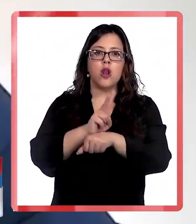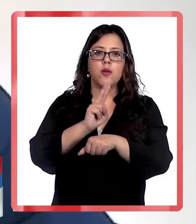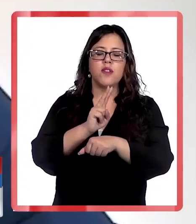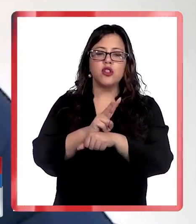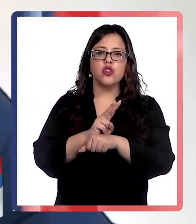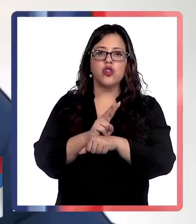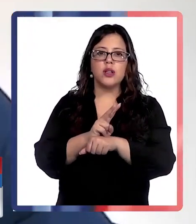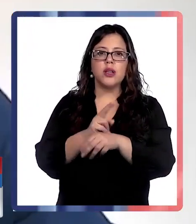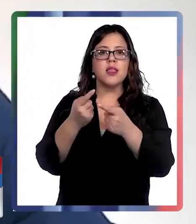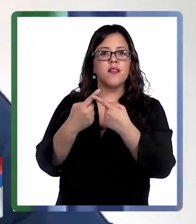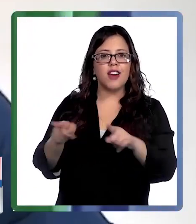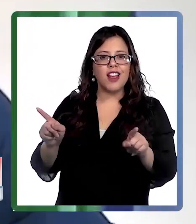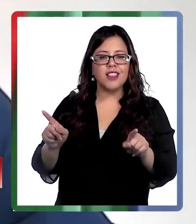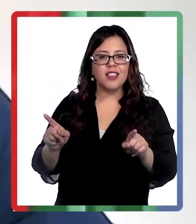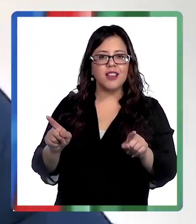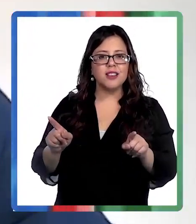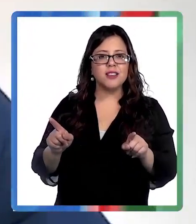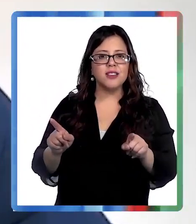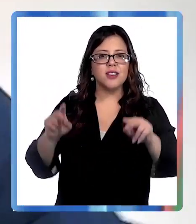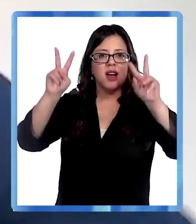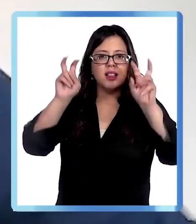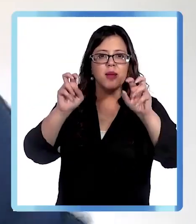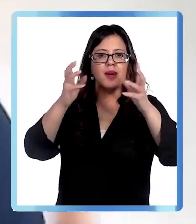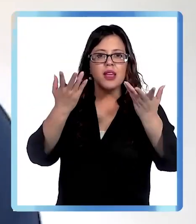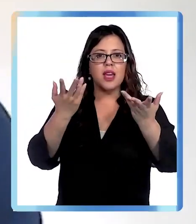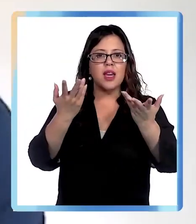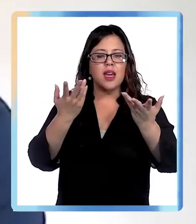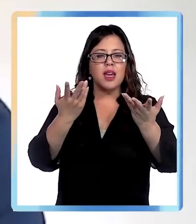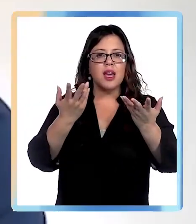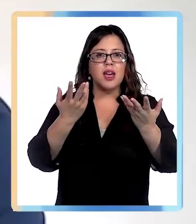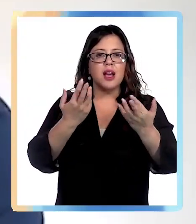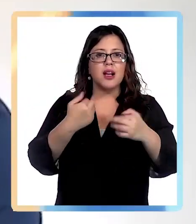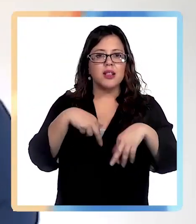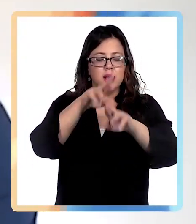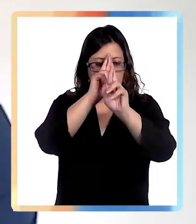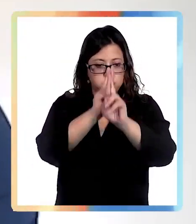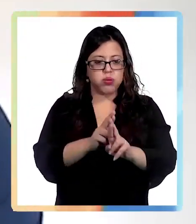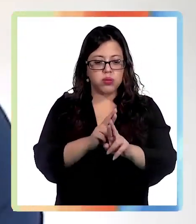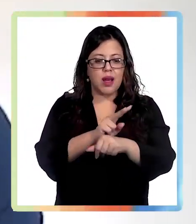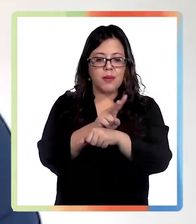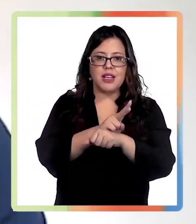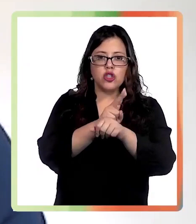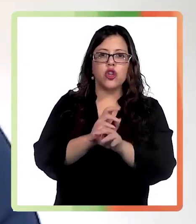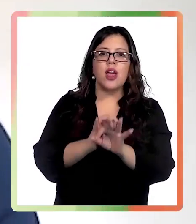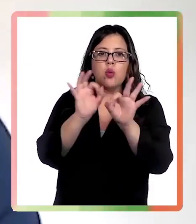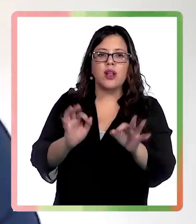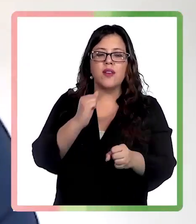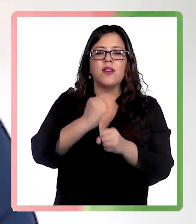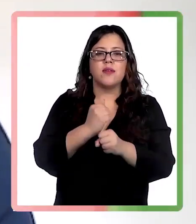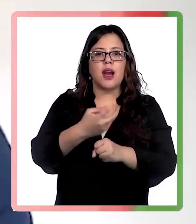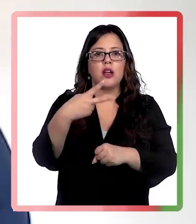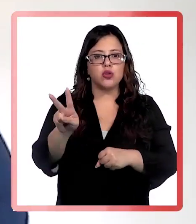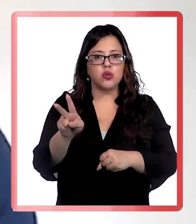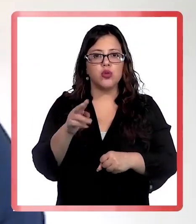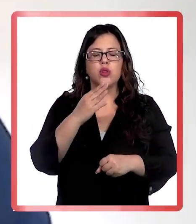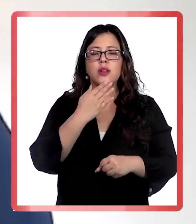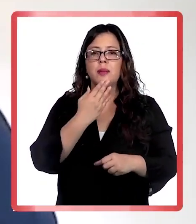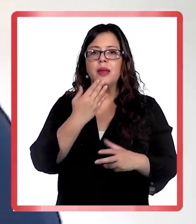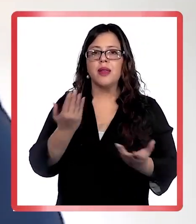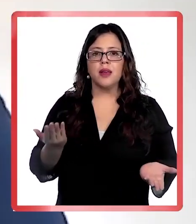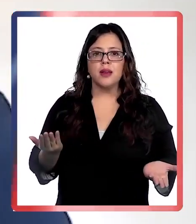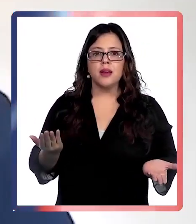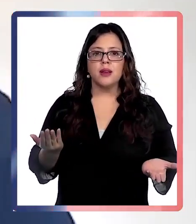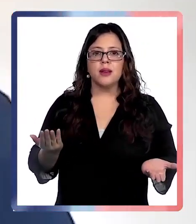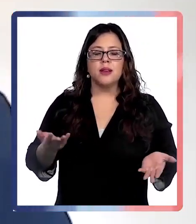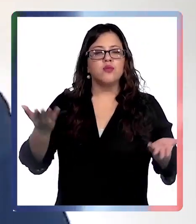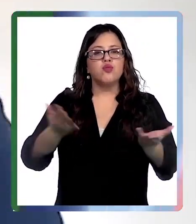reconocimiento que hace la administración educativa hacia su labor. Luego, pasando ahora a cómo los profesores sienten que la